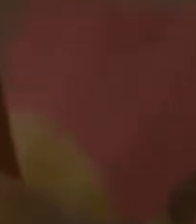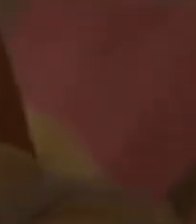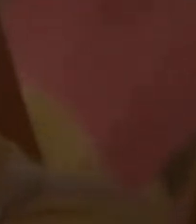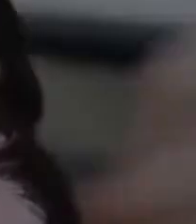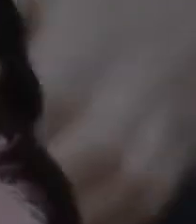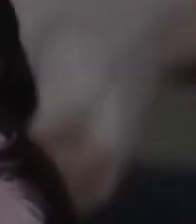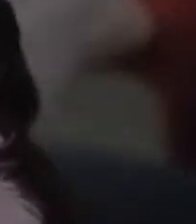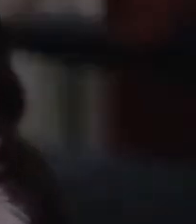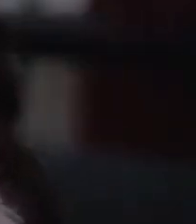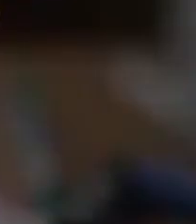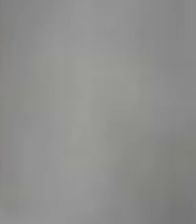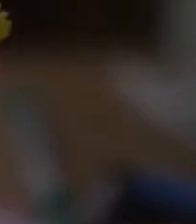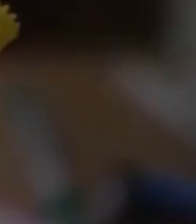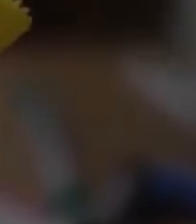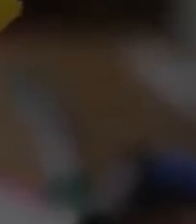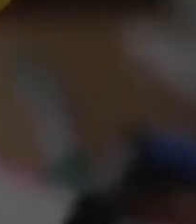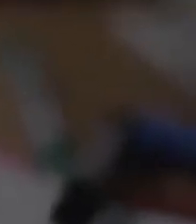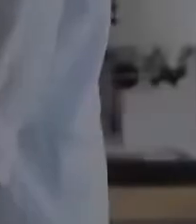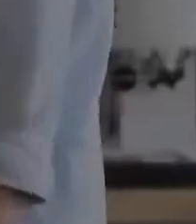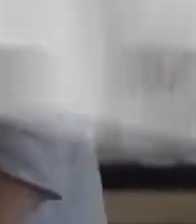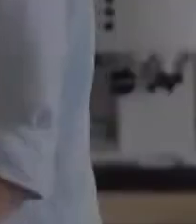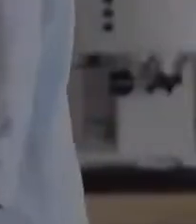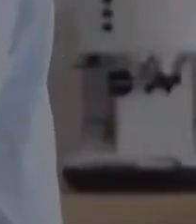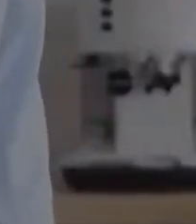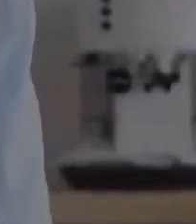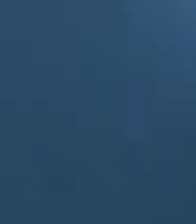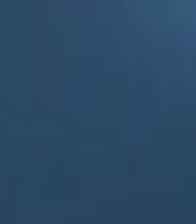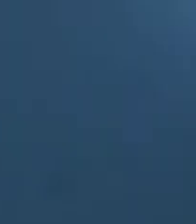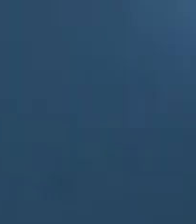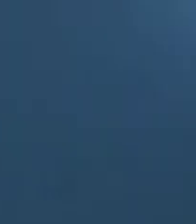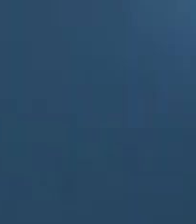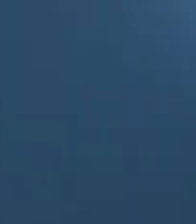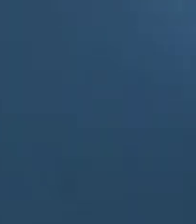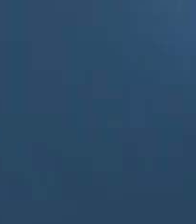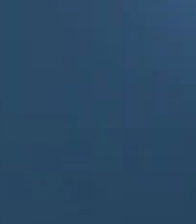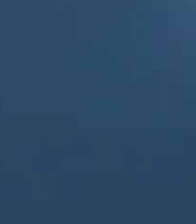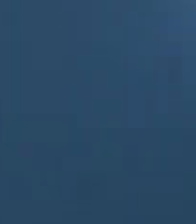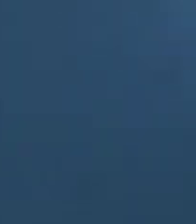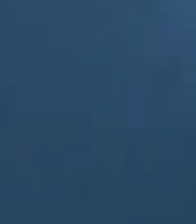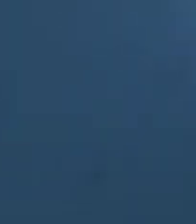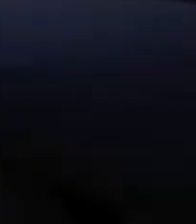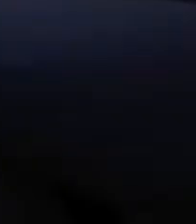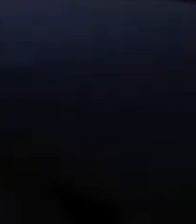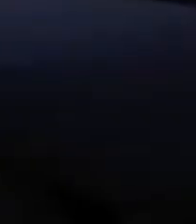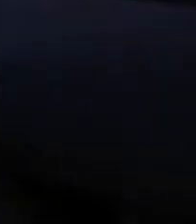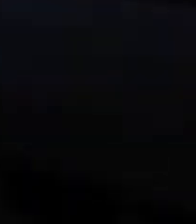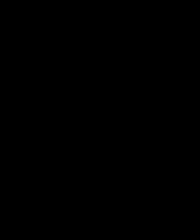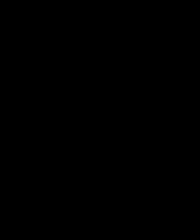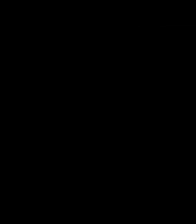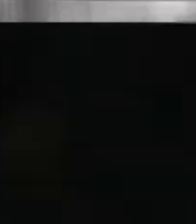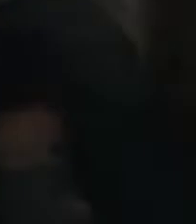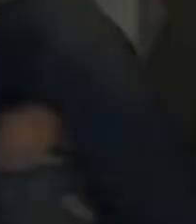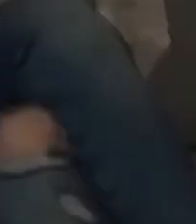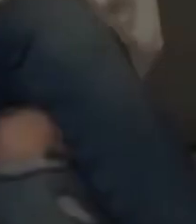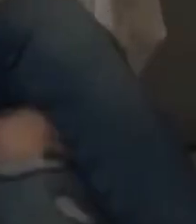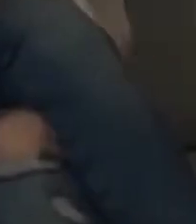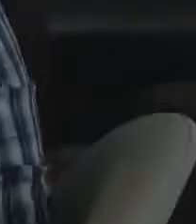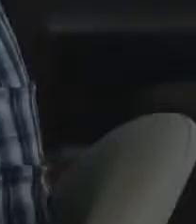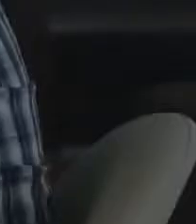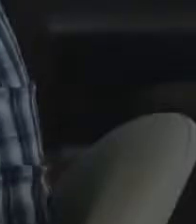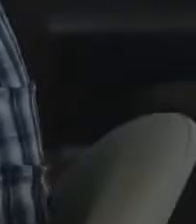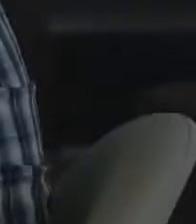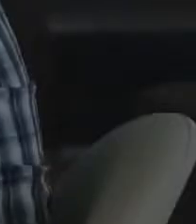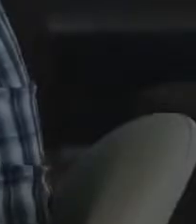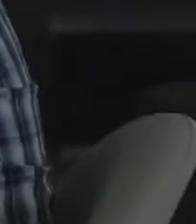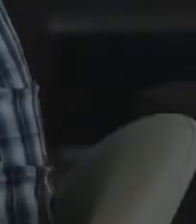que a veces lloro porque sí. Guíame, acompáñame, no me grites y por favor, no me pegues. El estrés